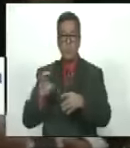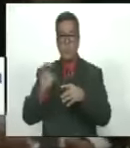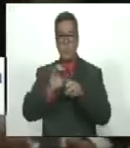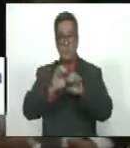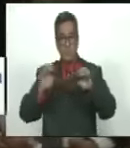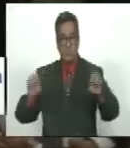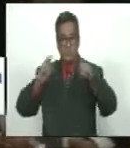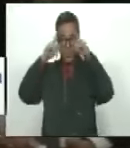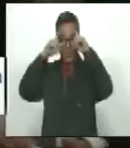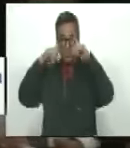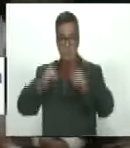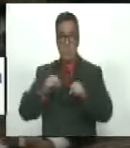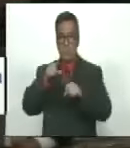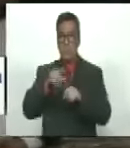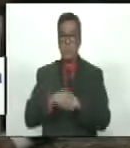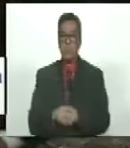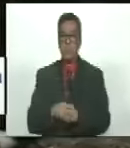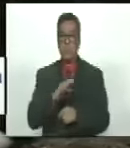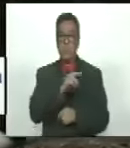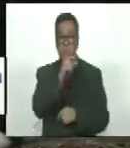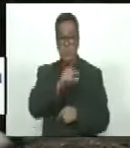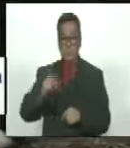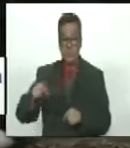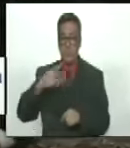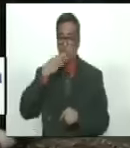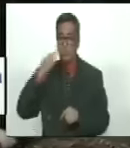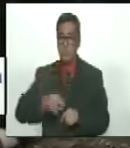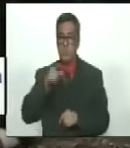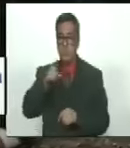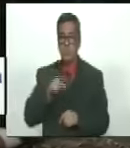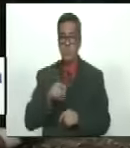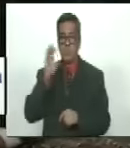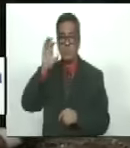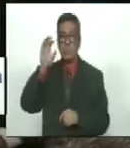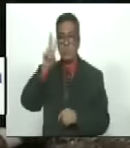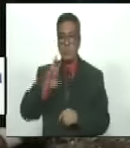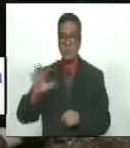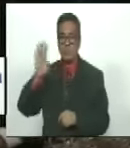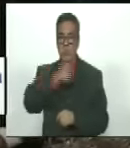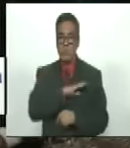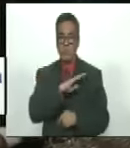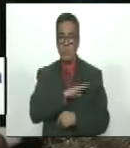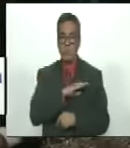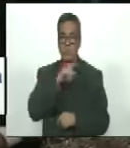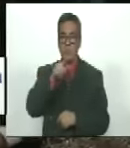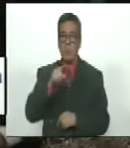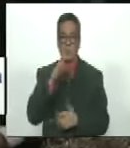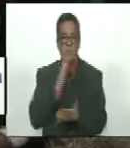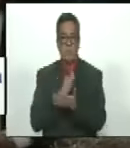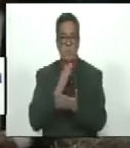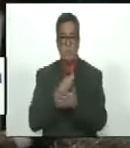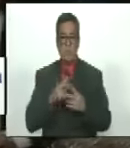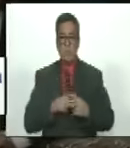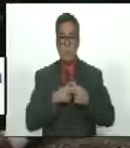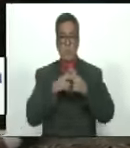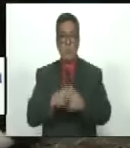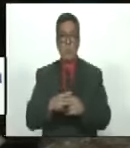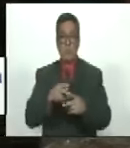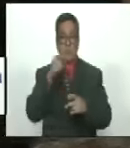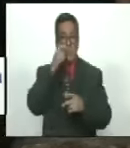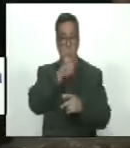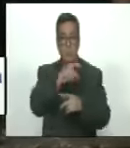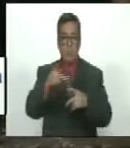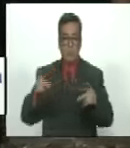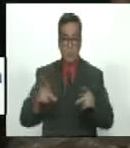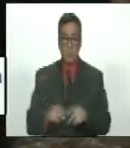educadores, profesionales, personas muy convencidas de que esta patria pertenece y pertenecerá a la voluntad popular,